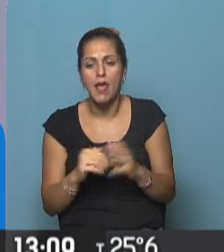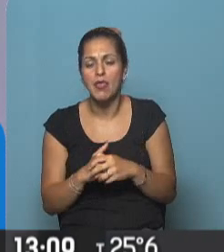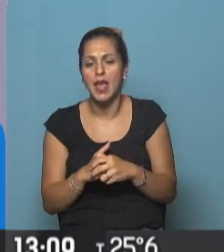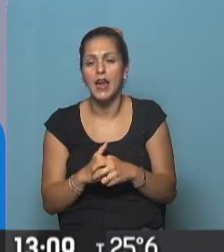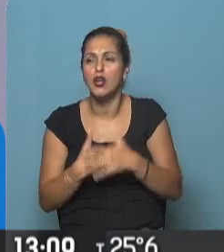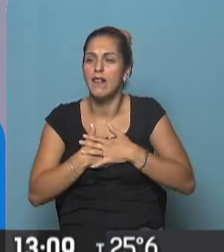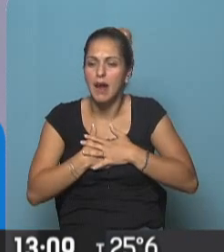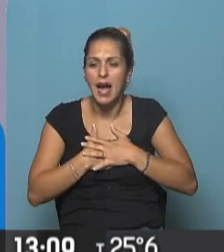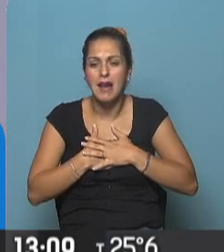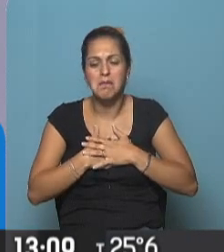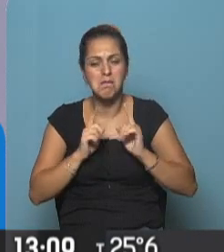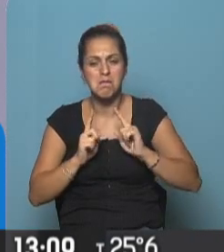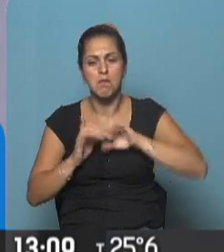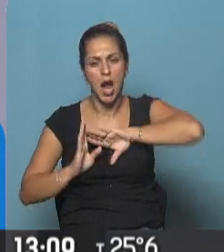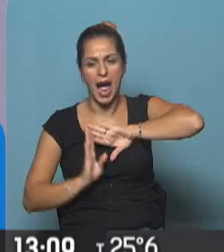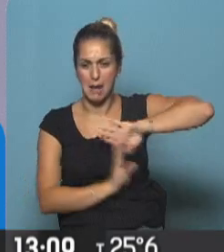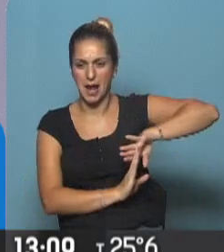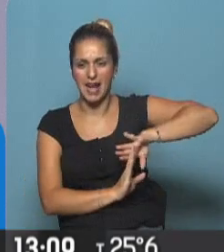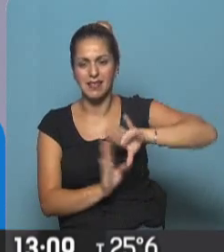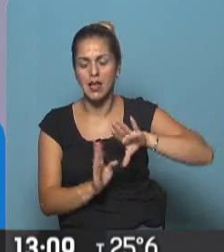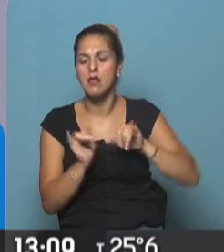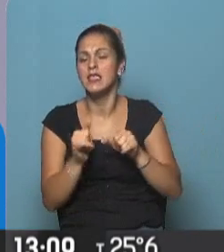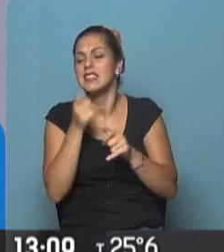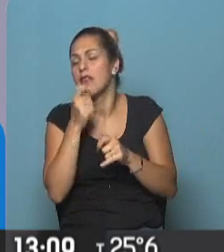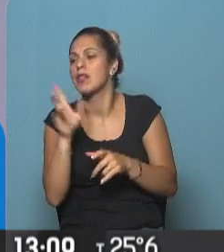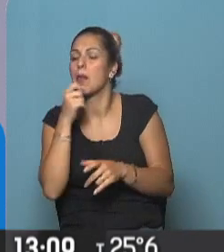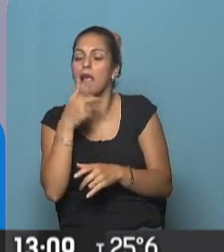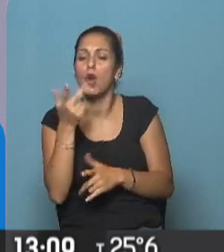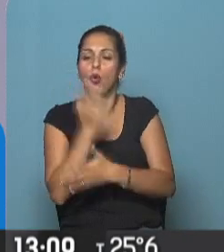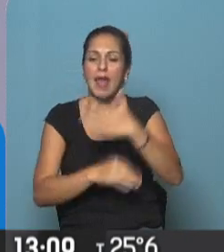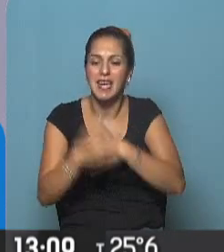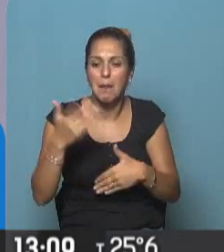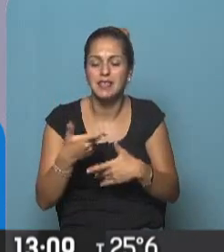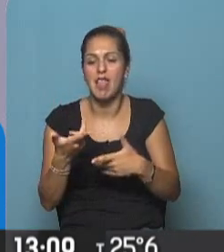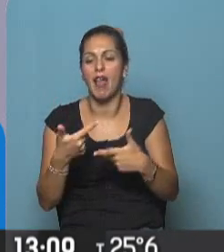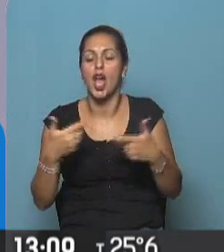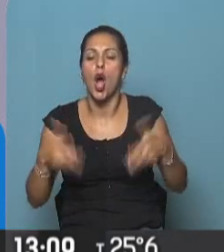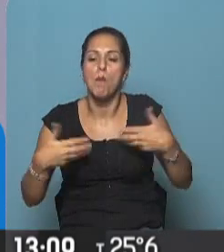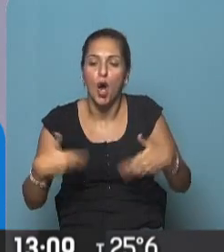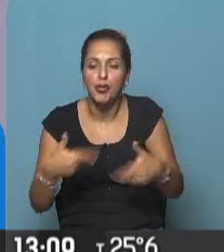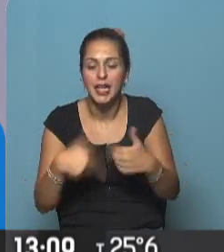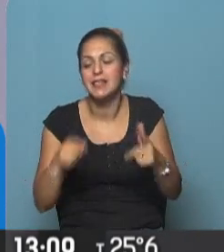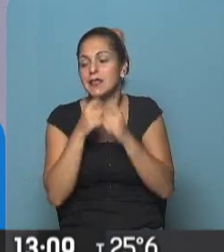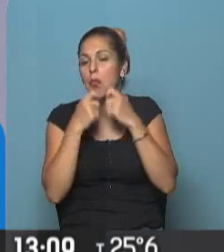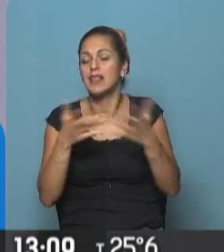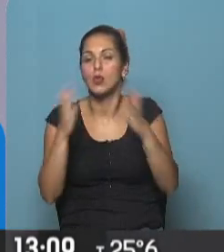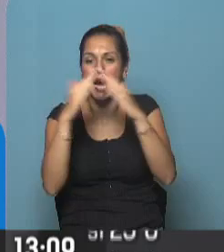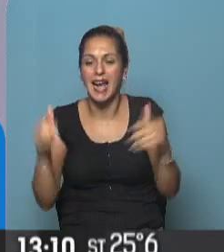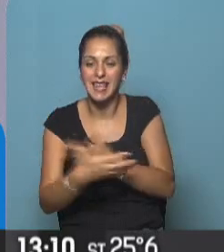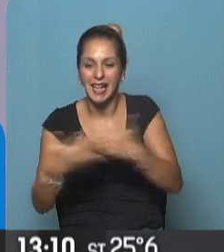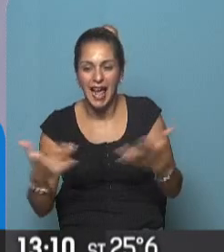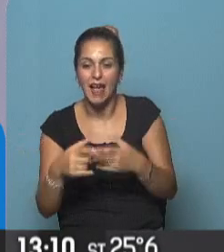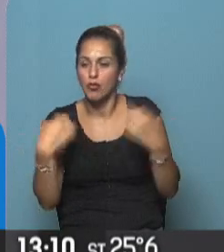afectivos sino por ahí si fuera una discapacidad motriz si tiene su casa que puede estar adecuada y si no